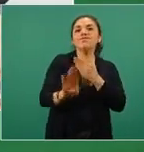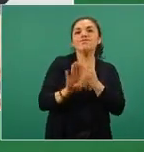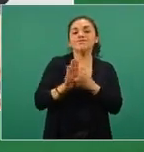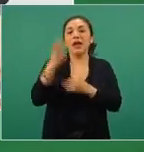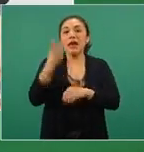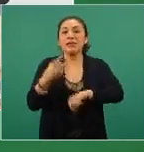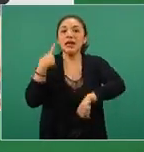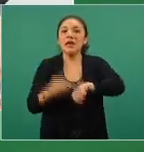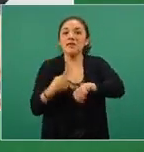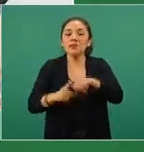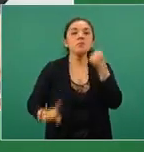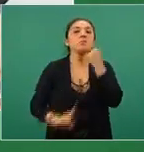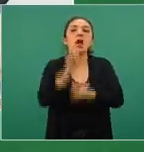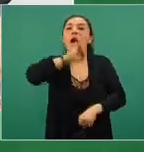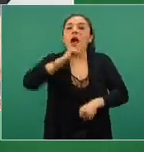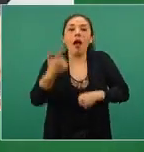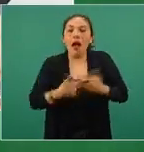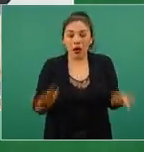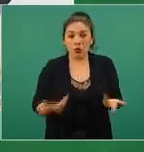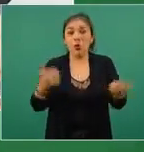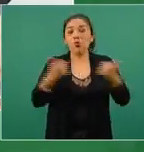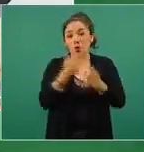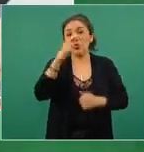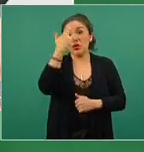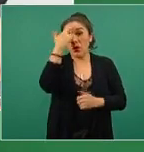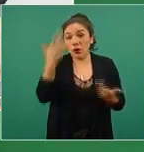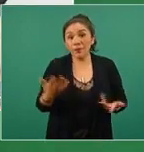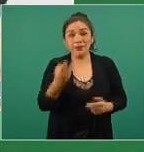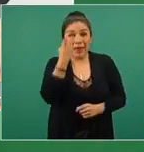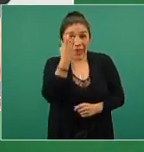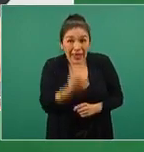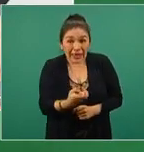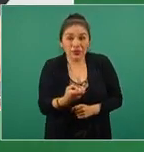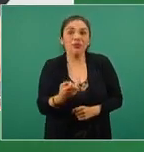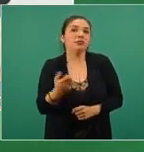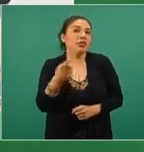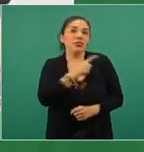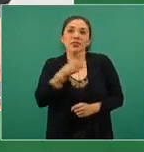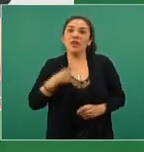este tipo de situaciones. Recordemos que esto lo